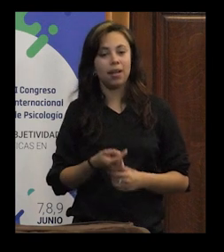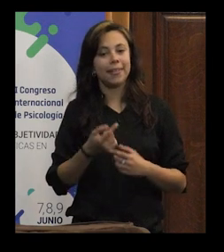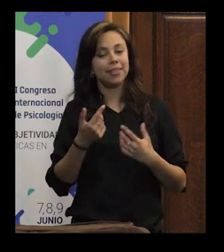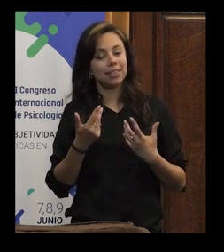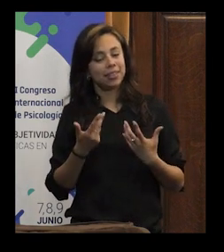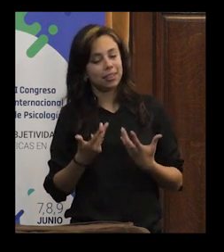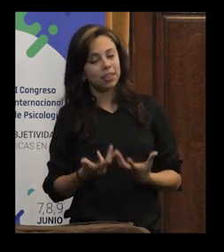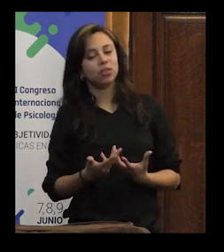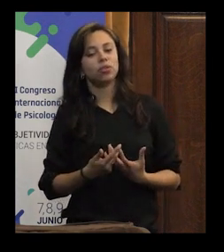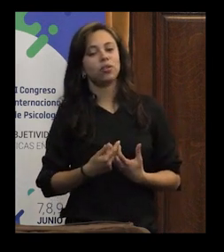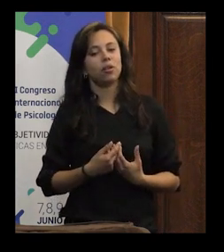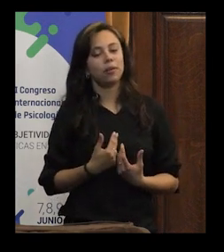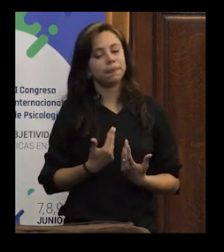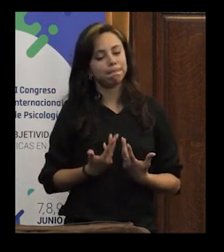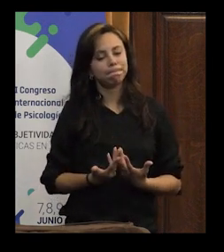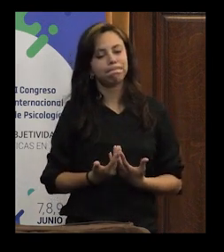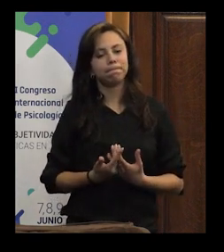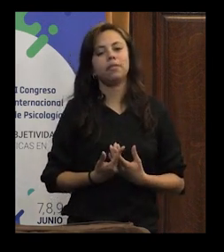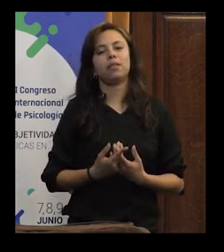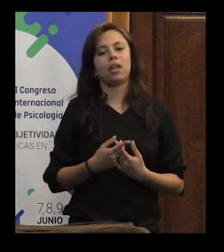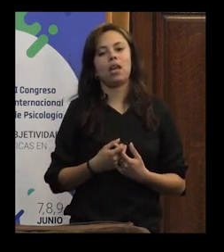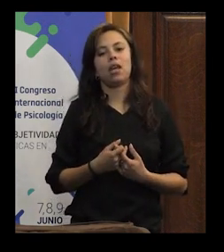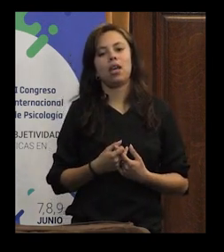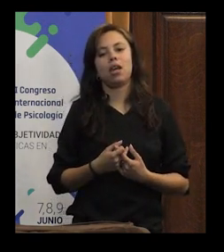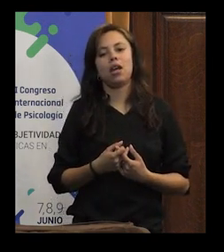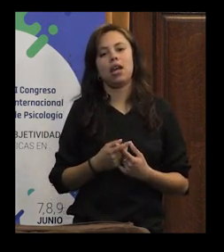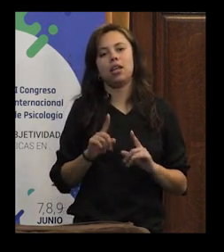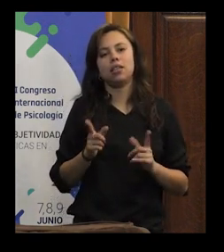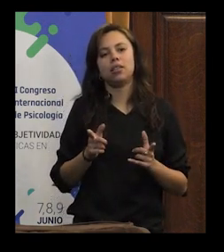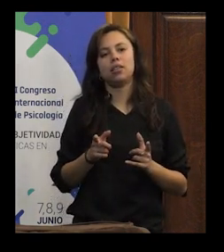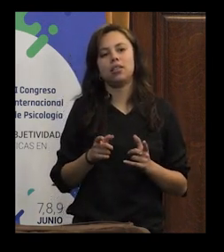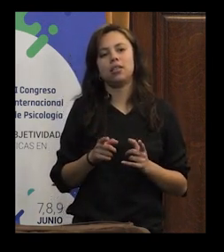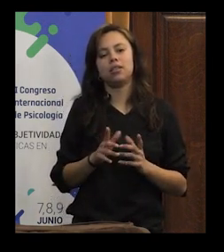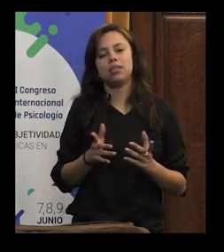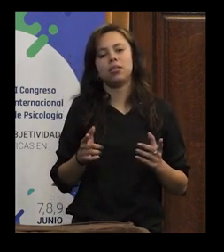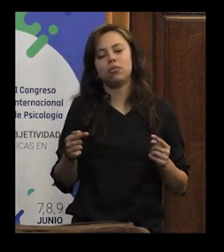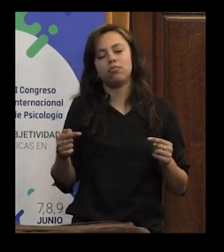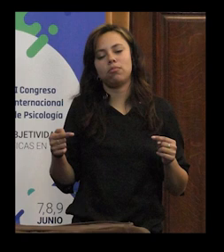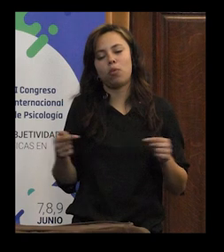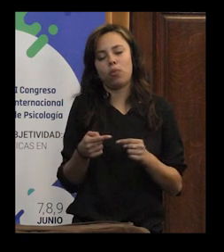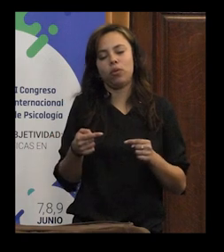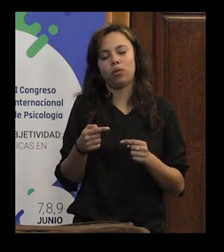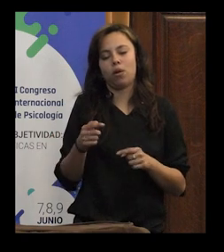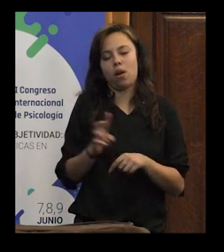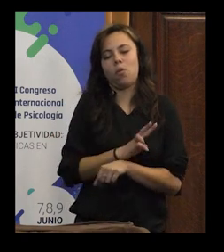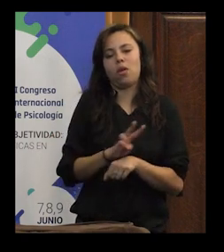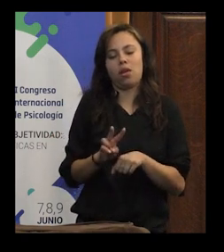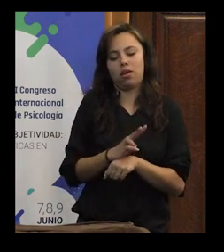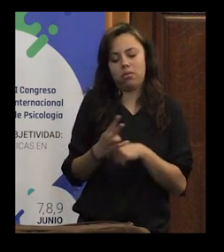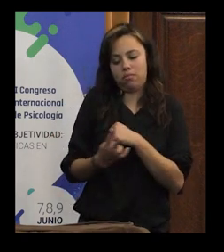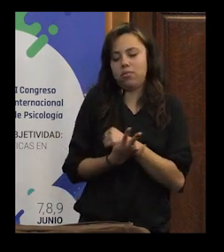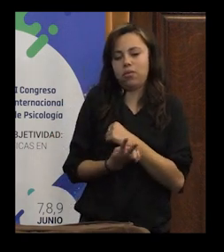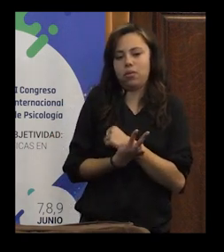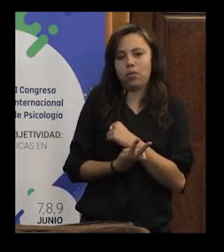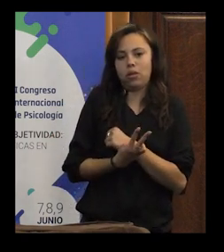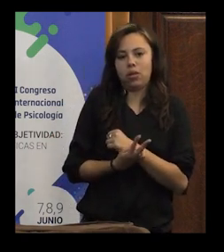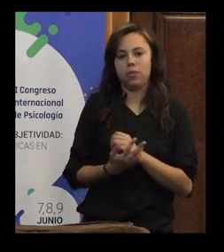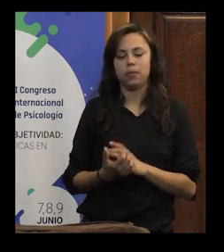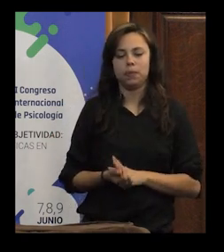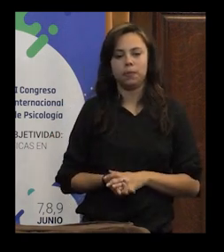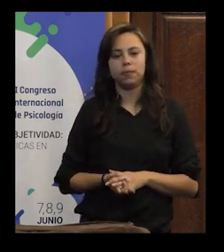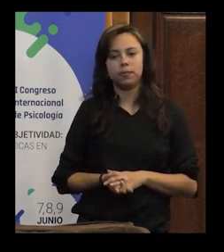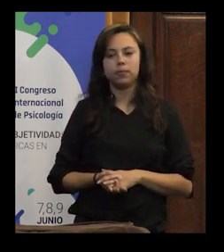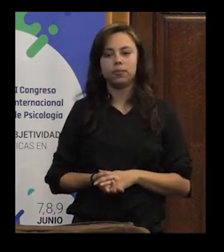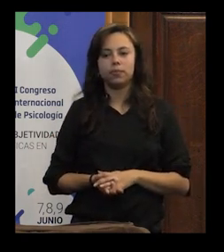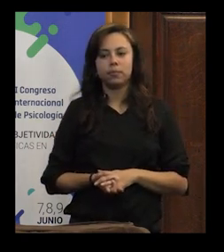en su libro La lógica del cuidado. Ella dice que esta es la historia 3.